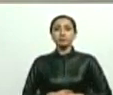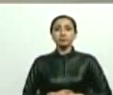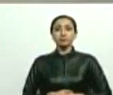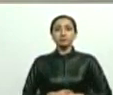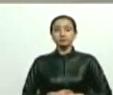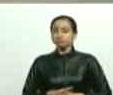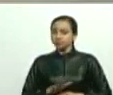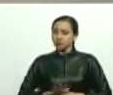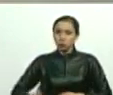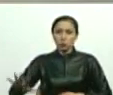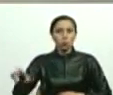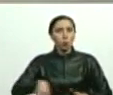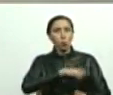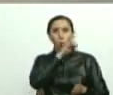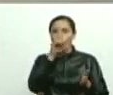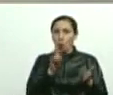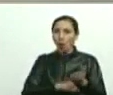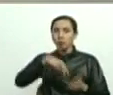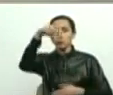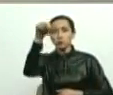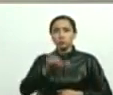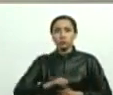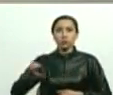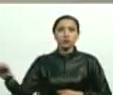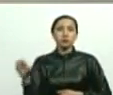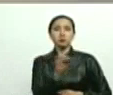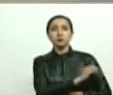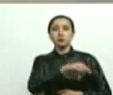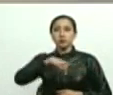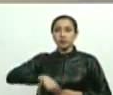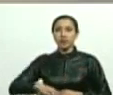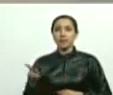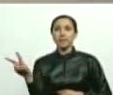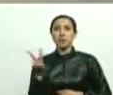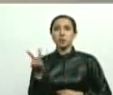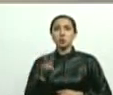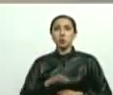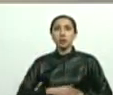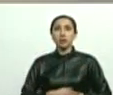ancho, de norte a sur, de este a oeste de nuestro país.